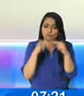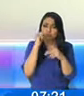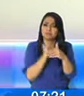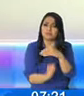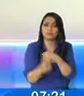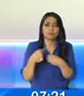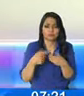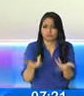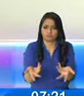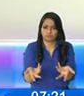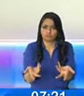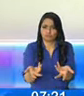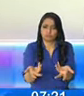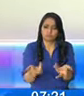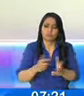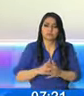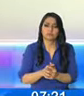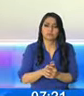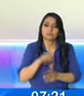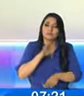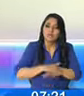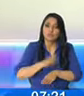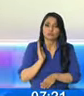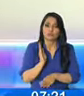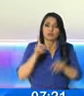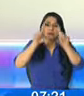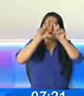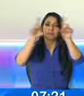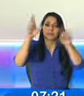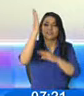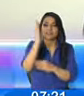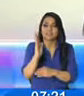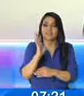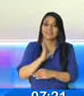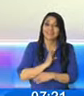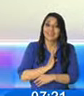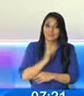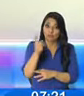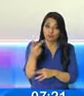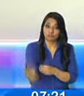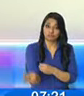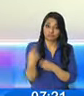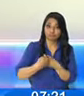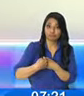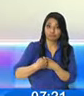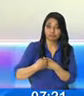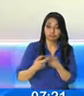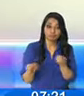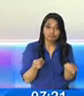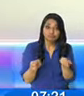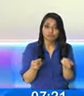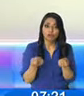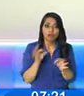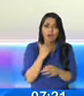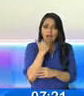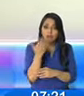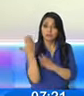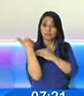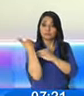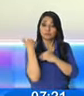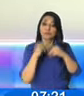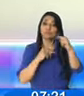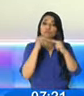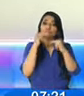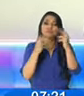Quito esto en razón de que técnicamente odebrecht ya no tiene la capacidad operativa para poder hacerse cargo de la